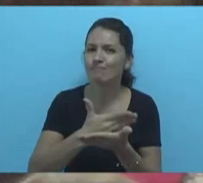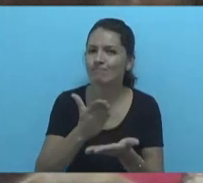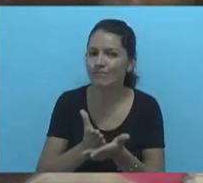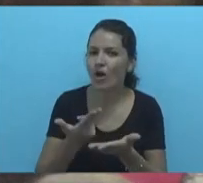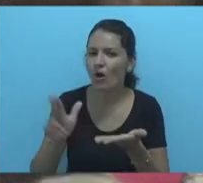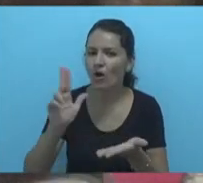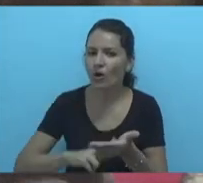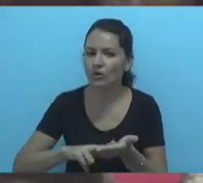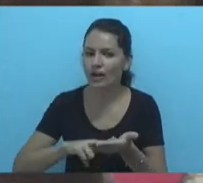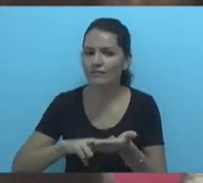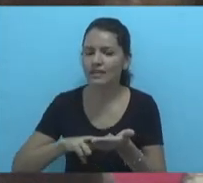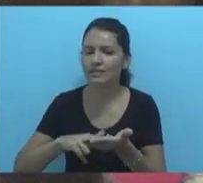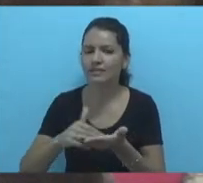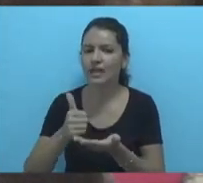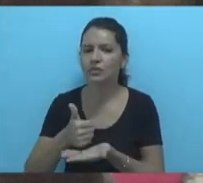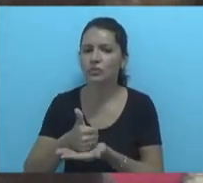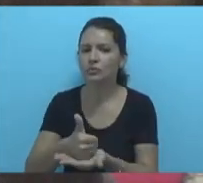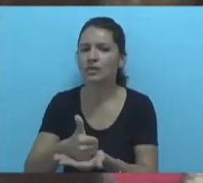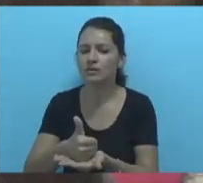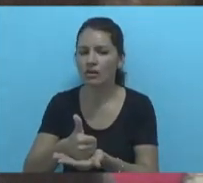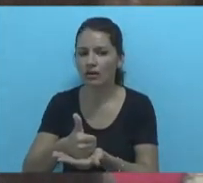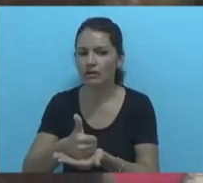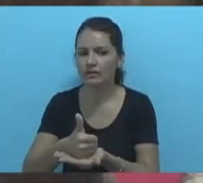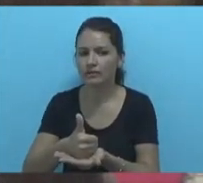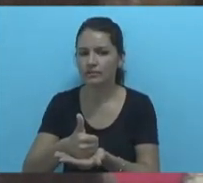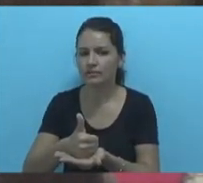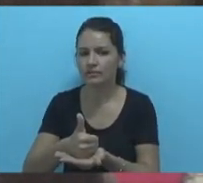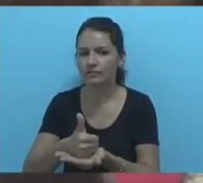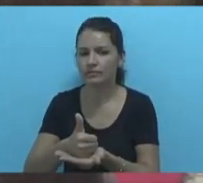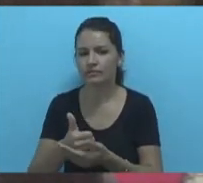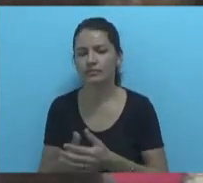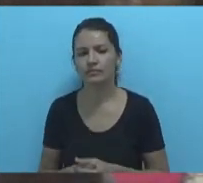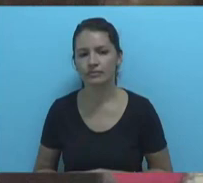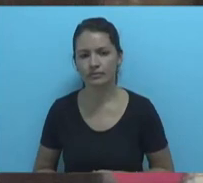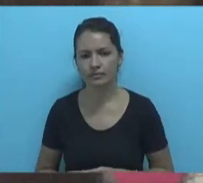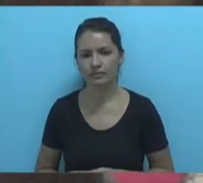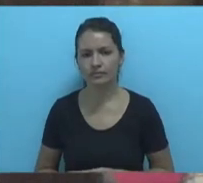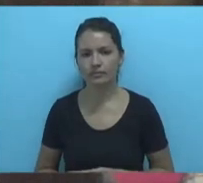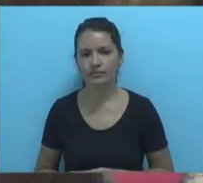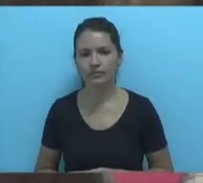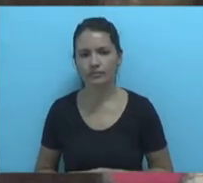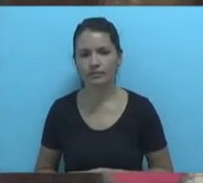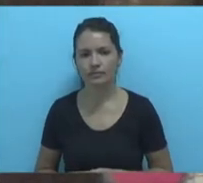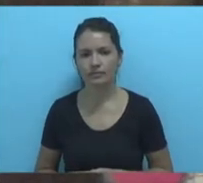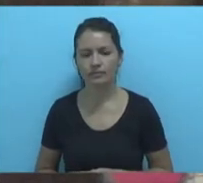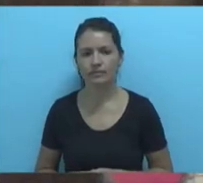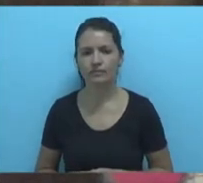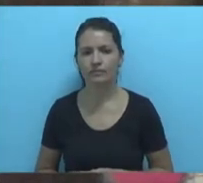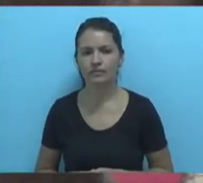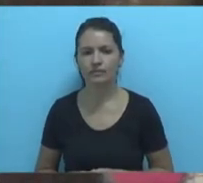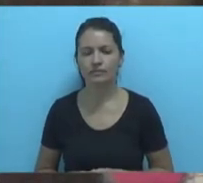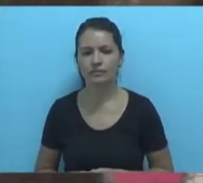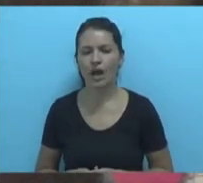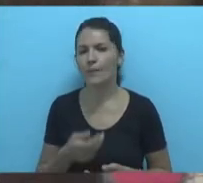equitativa de los subsidios que hacen que en el AMBA fundamentalmente se paguen más barata no solo el transporte, sino